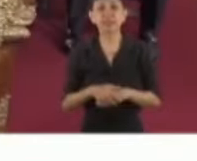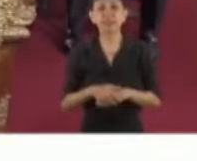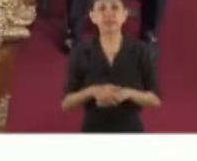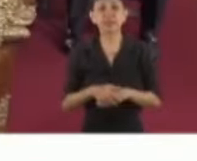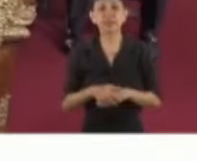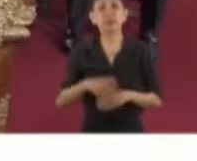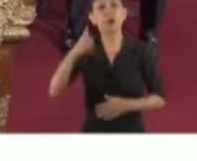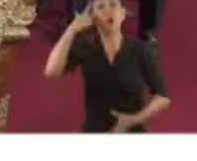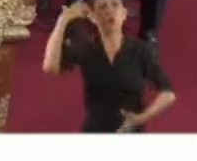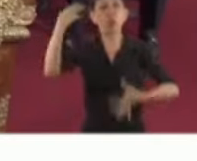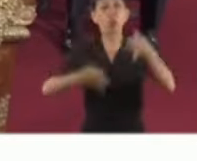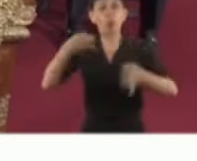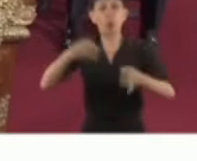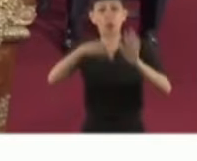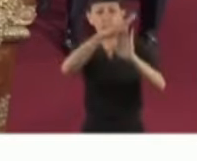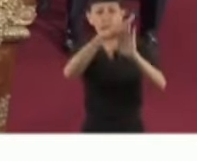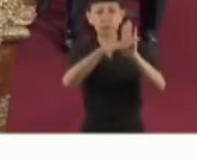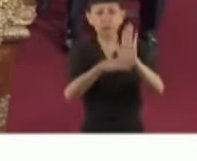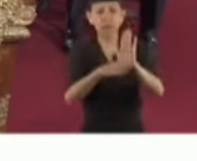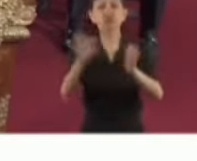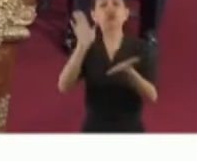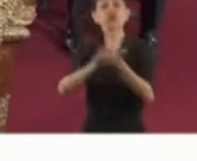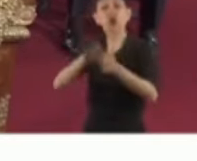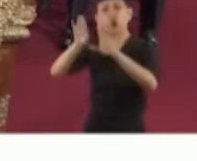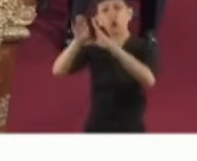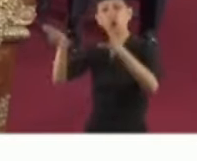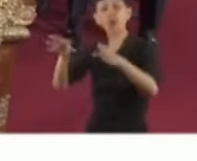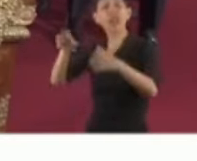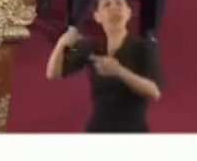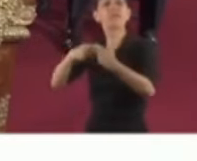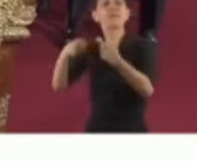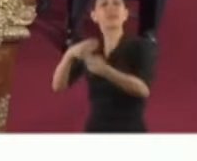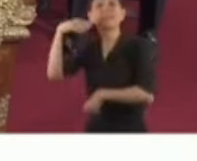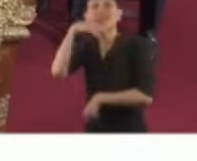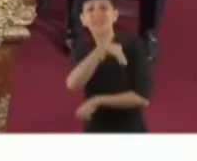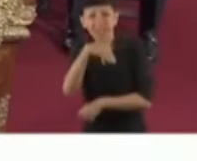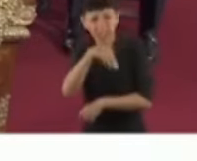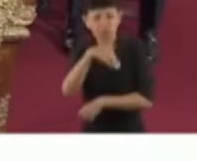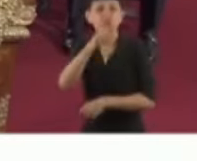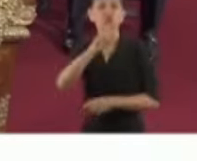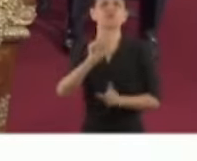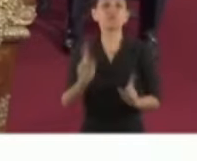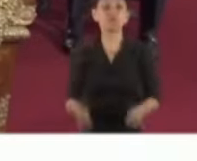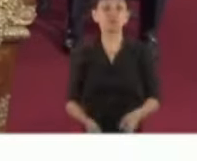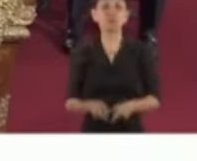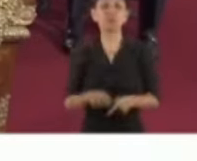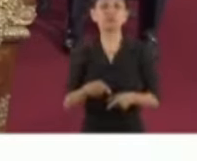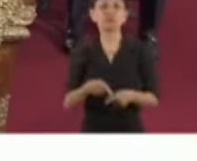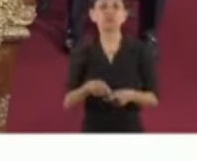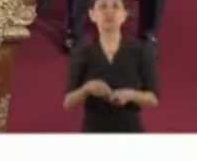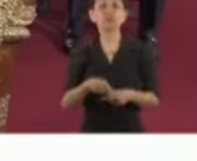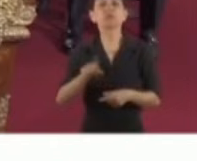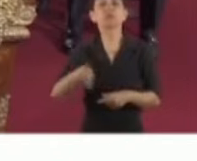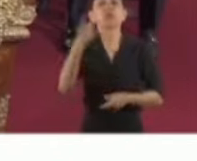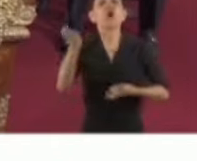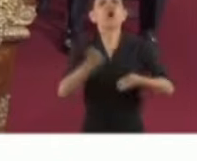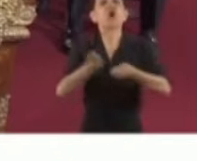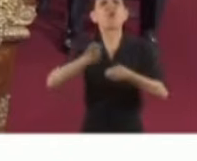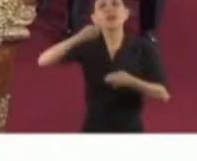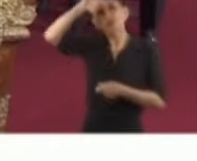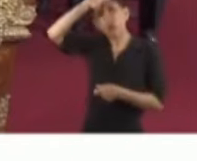de octubre de 2023 y cómo construyó la mayoría del balotaje el presidente Milei. Es decir, cuando